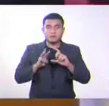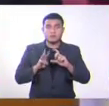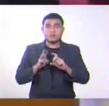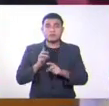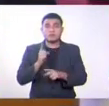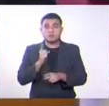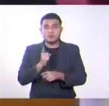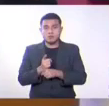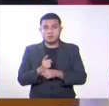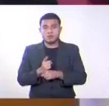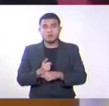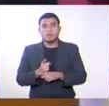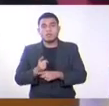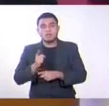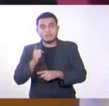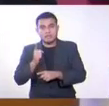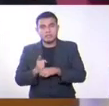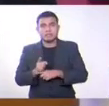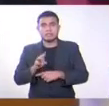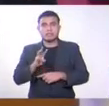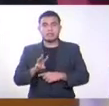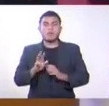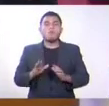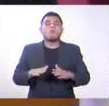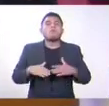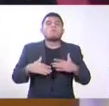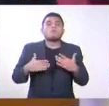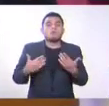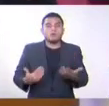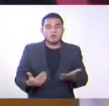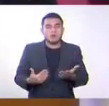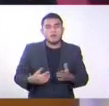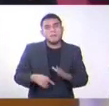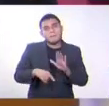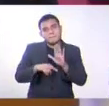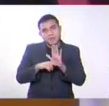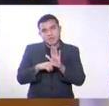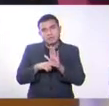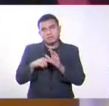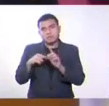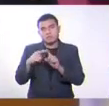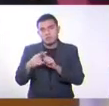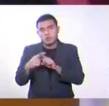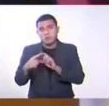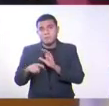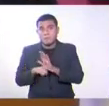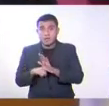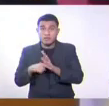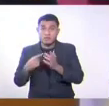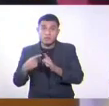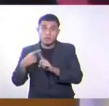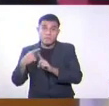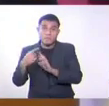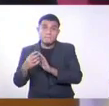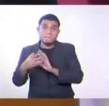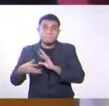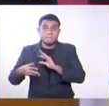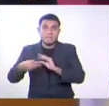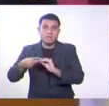Correcto. Es 3. Tres. ¿Por qué? Menos por menos da más. Y 2 más 1 Tres.